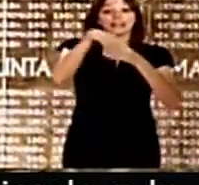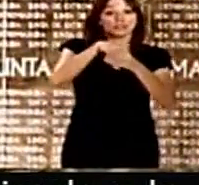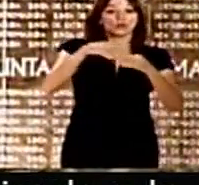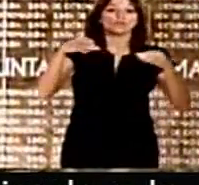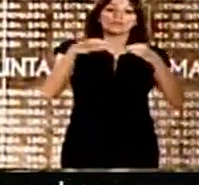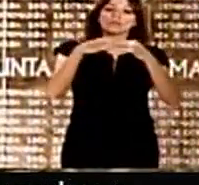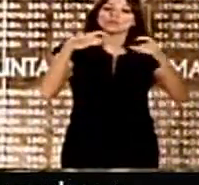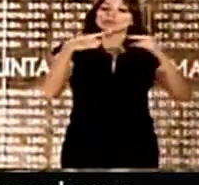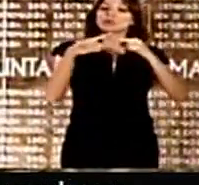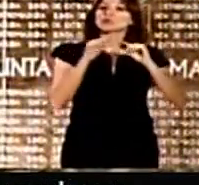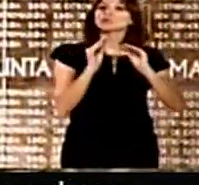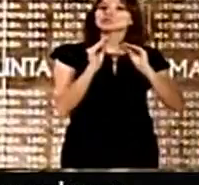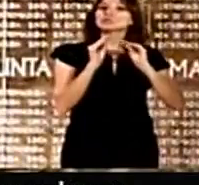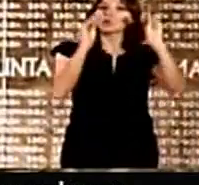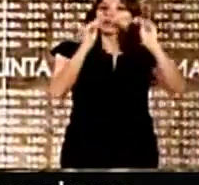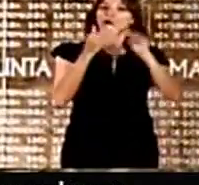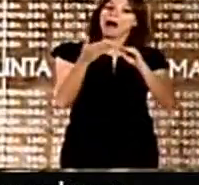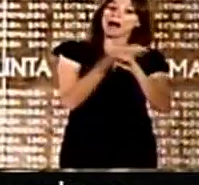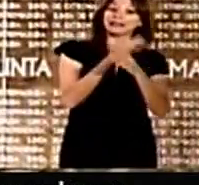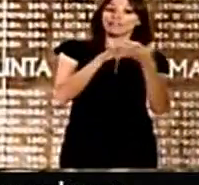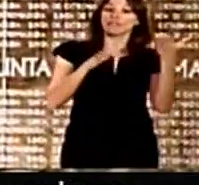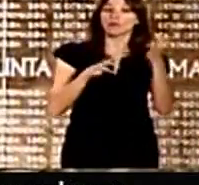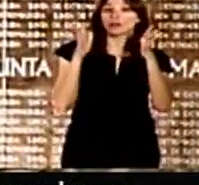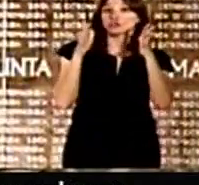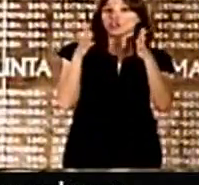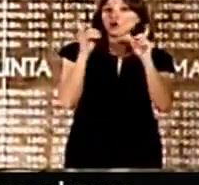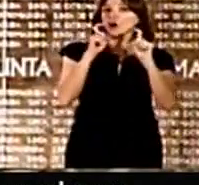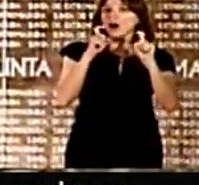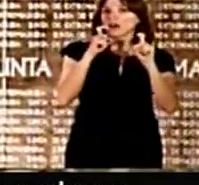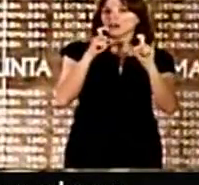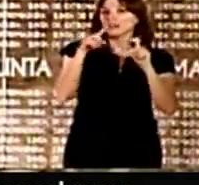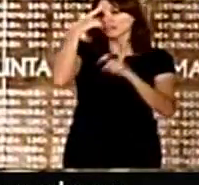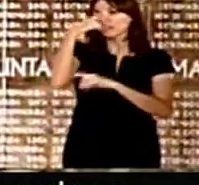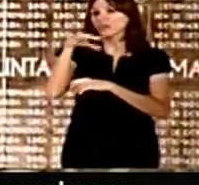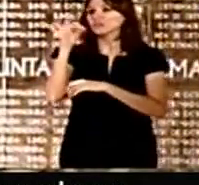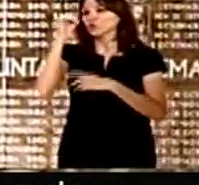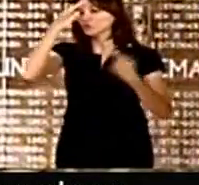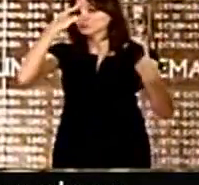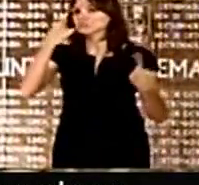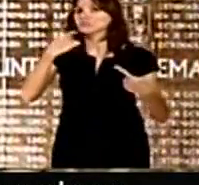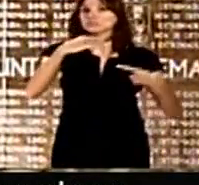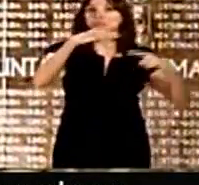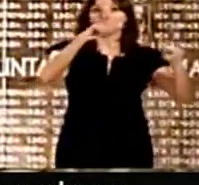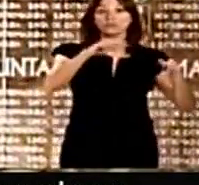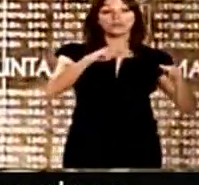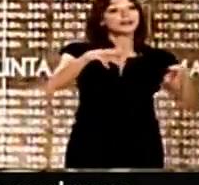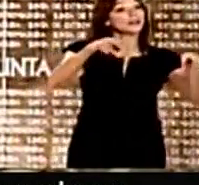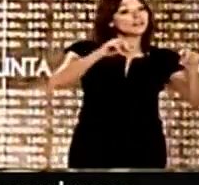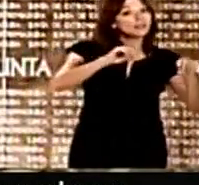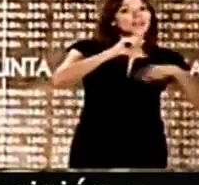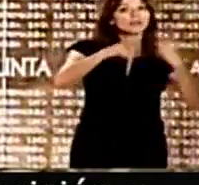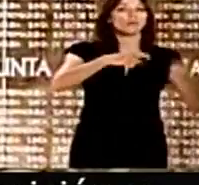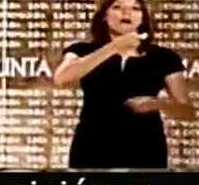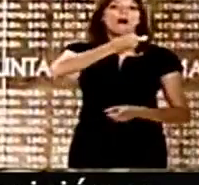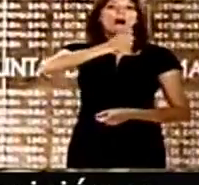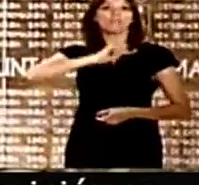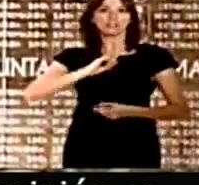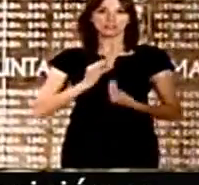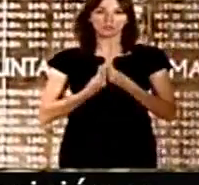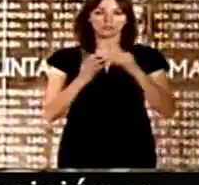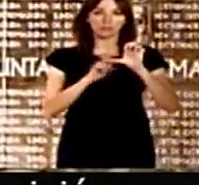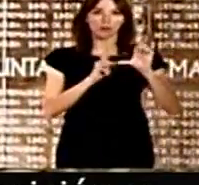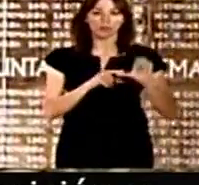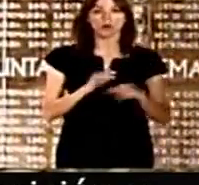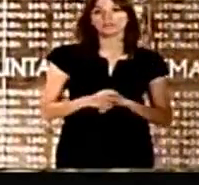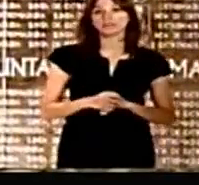educativos, previo informe del Consejo Escolar, quienes tienen que tomar esa decisión y comunicarlo a la Junta de Extremadura.